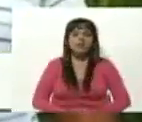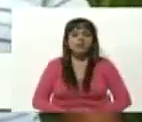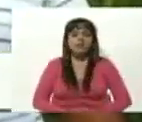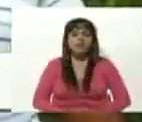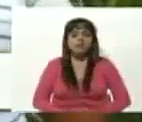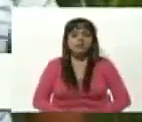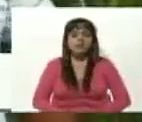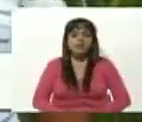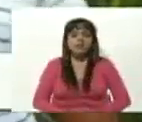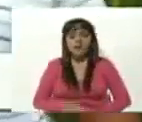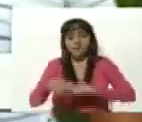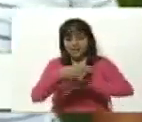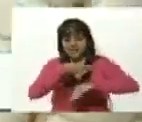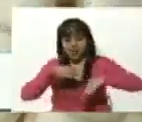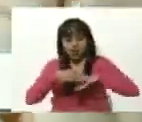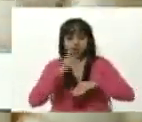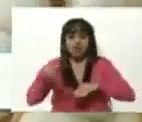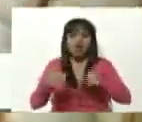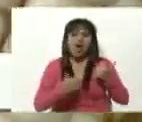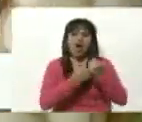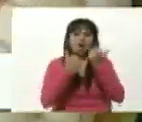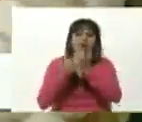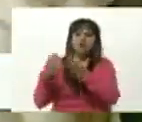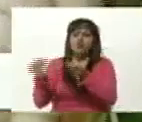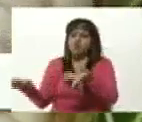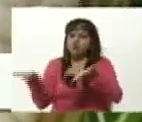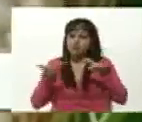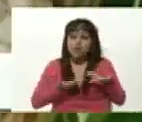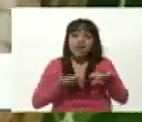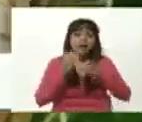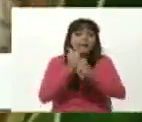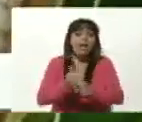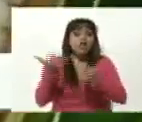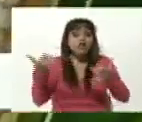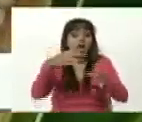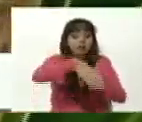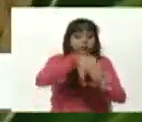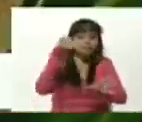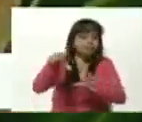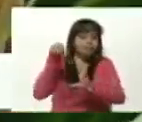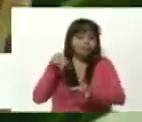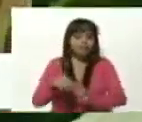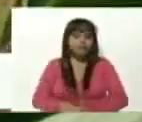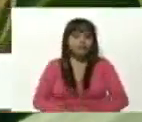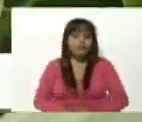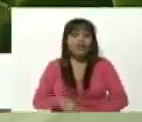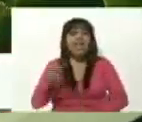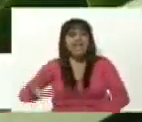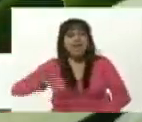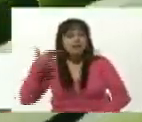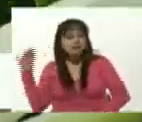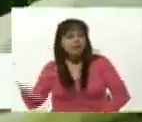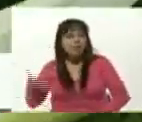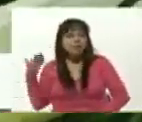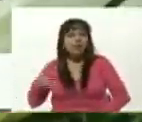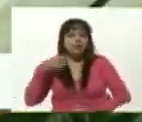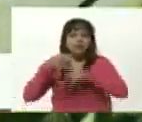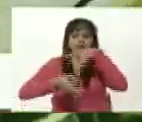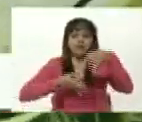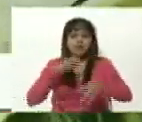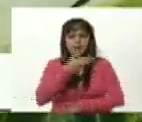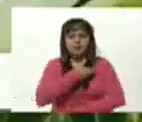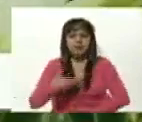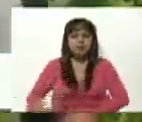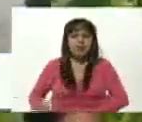apoyo de insumos y todo, y estamos esperando para la cosecha. Es importante destacar, ciudadano presidente, que el